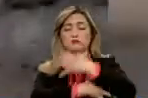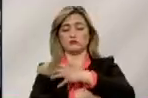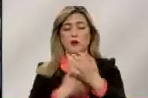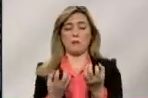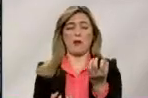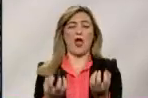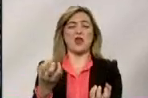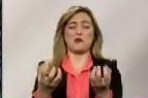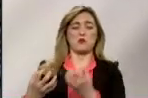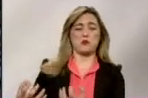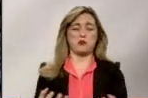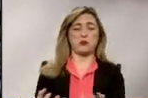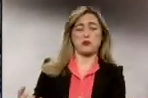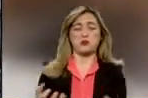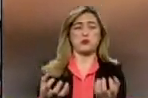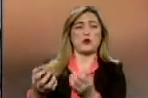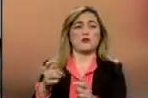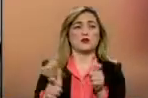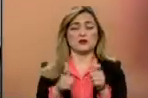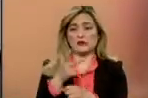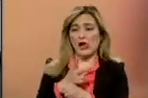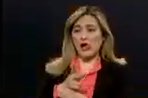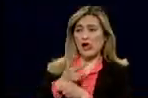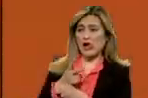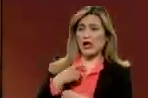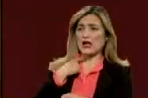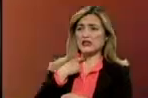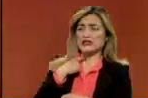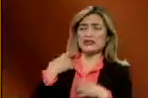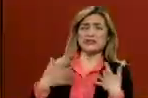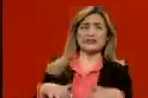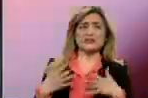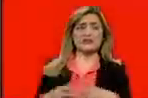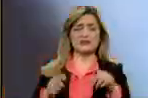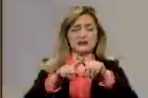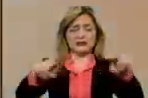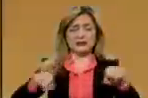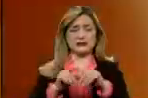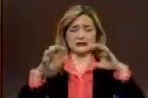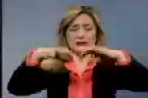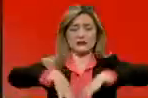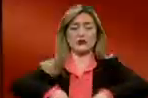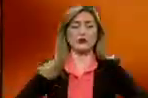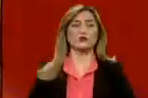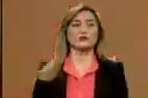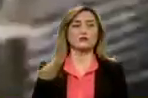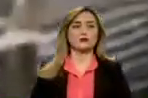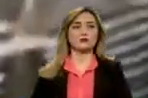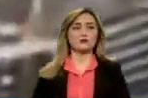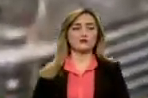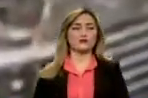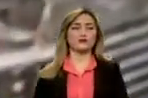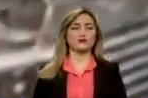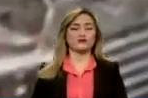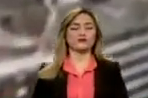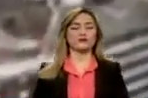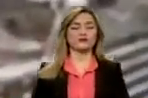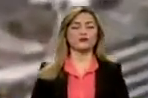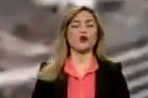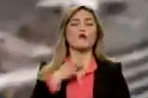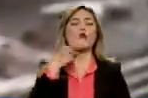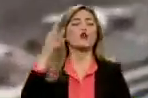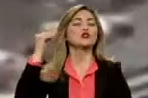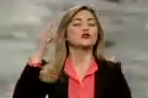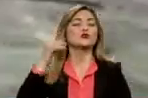mientras ciudadanos alarmados registraban todos los daños. ¡Se va a ir al patio de la casa! ¡Se va a ir al patio